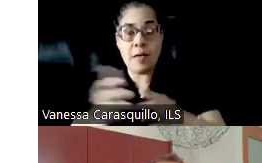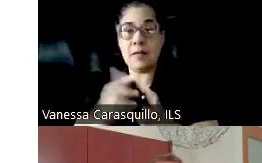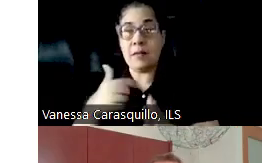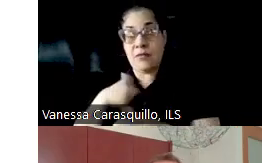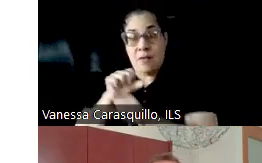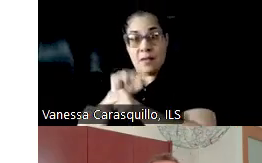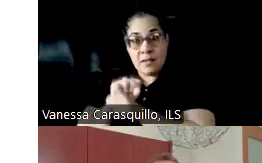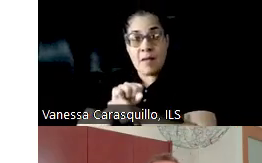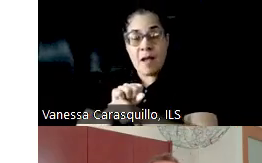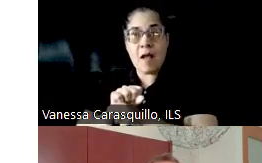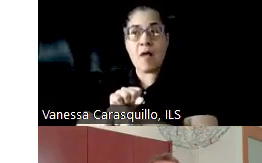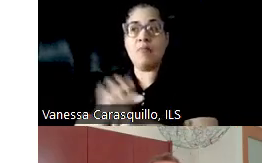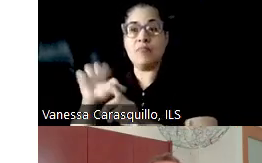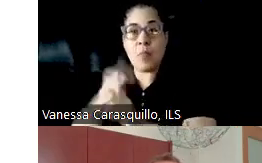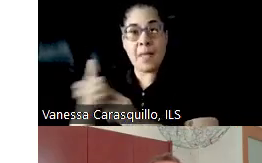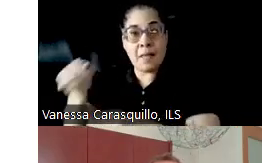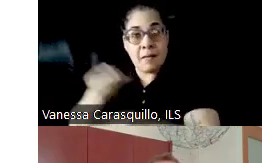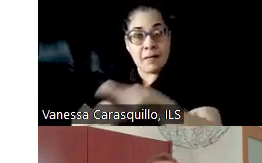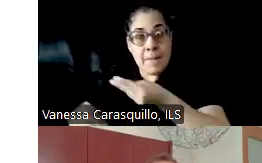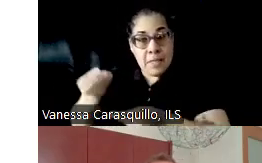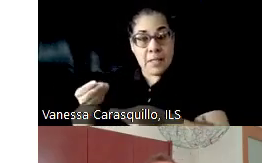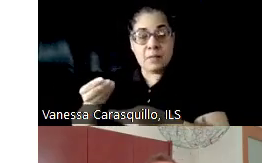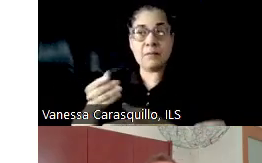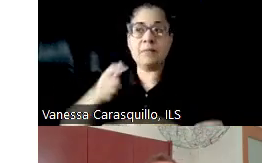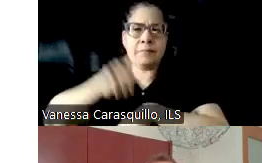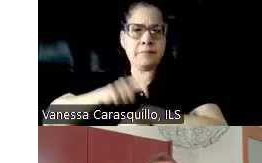de trasplante, en una ocasión